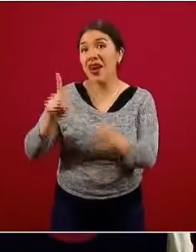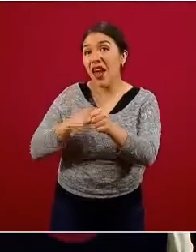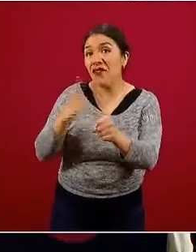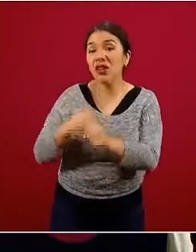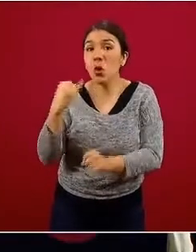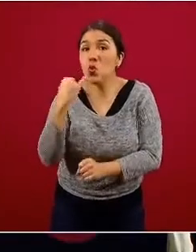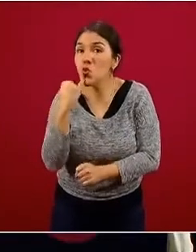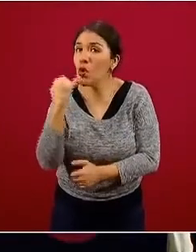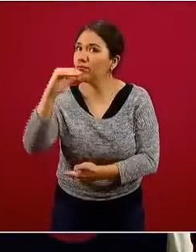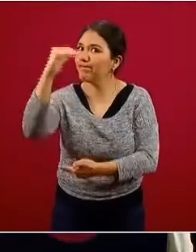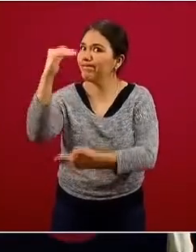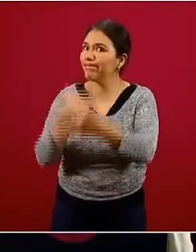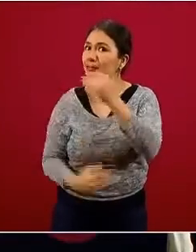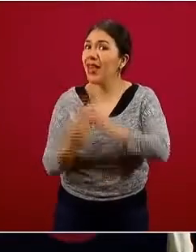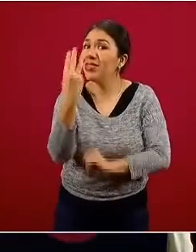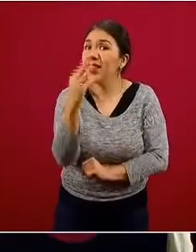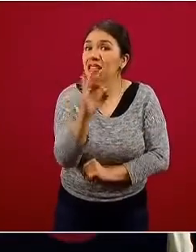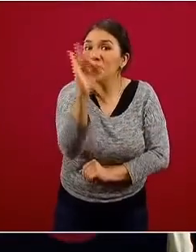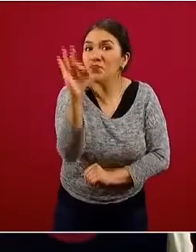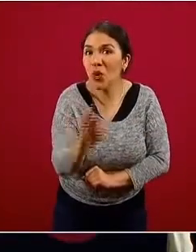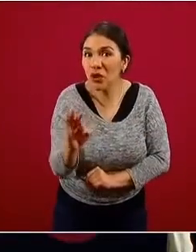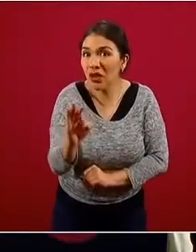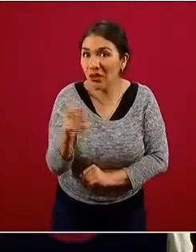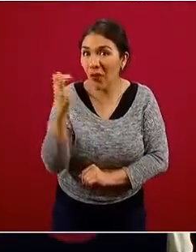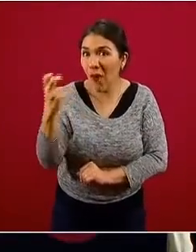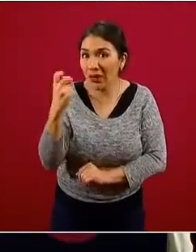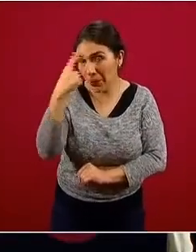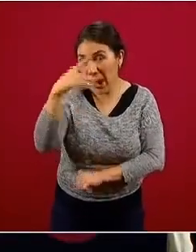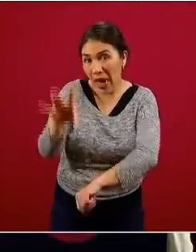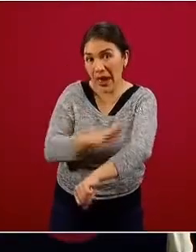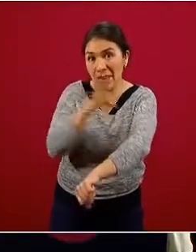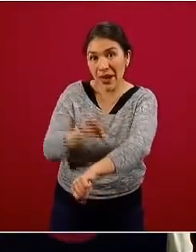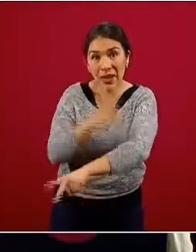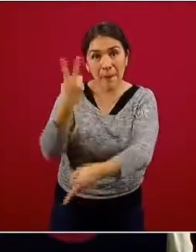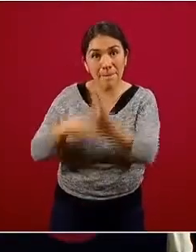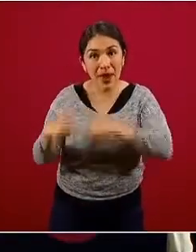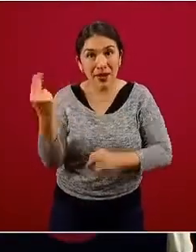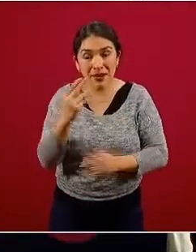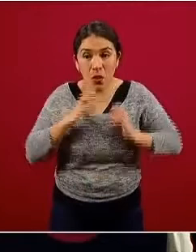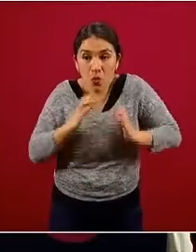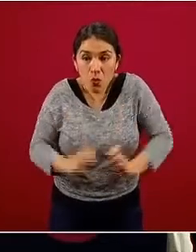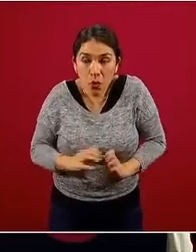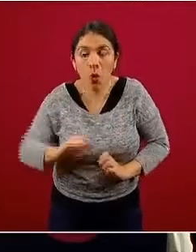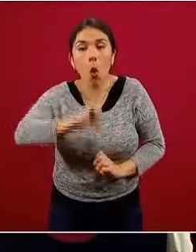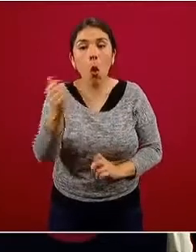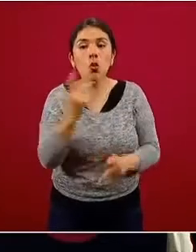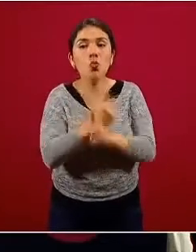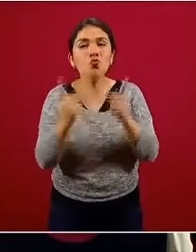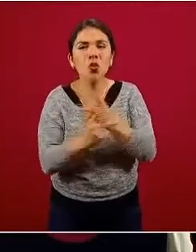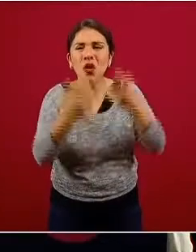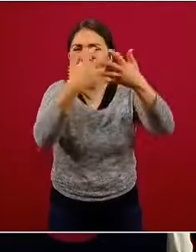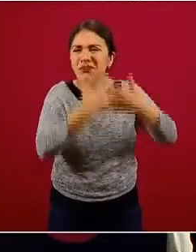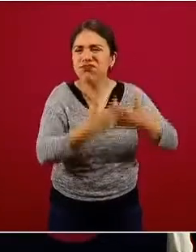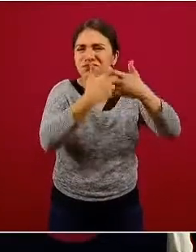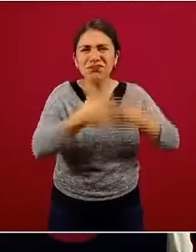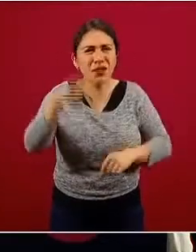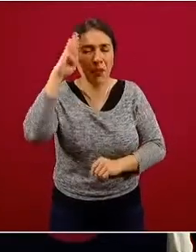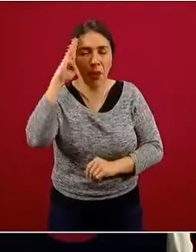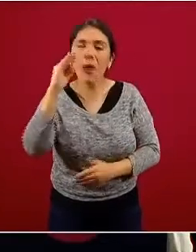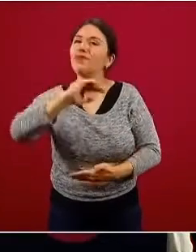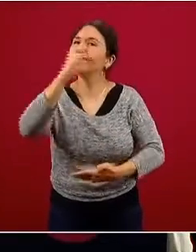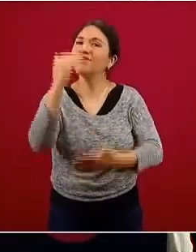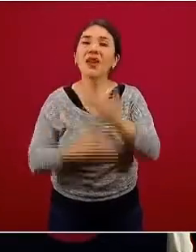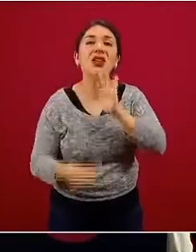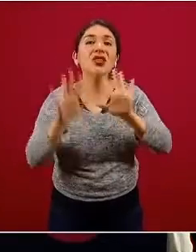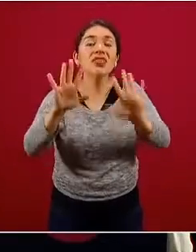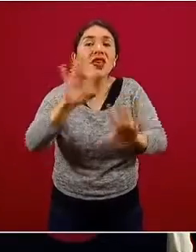azucaradas bajar solo a 3% del total de energía, y los productos ultraprocesados,